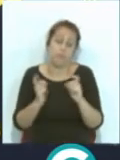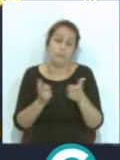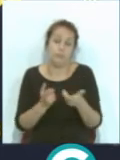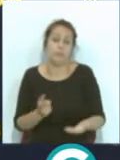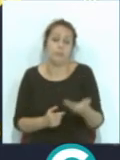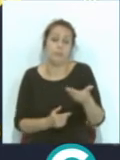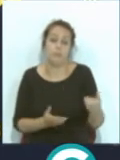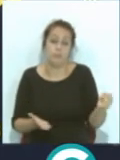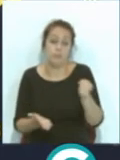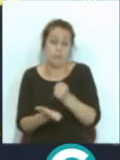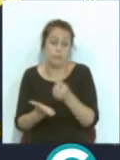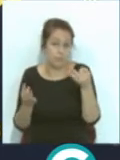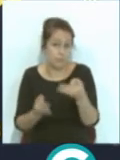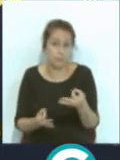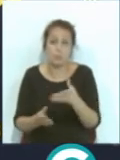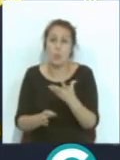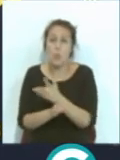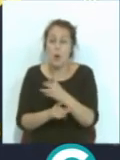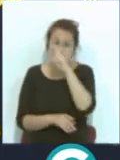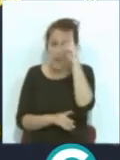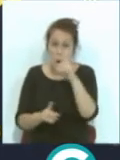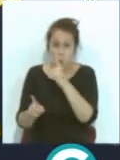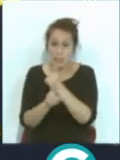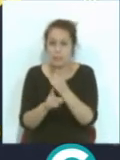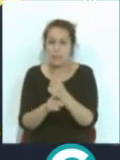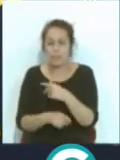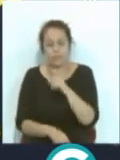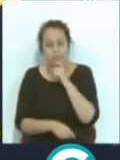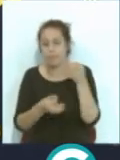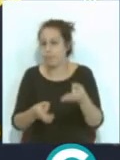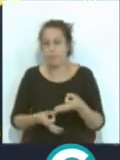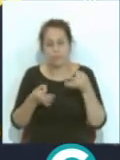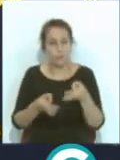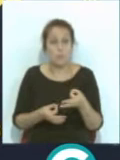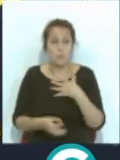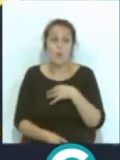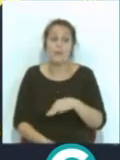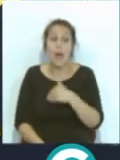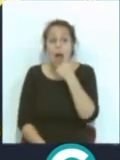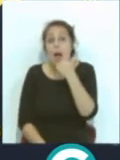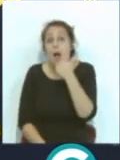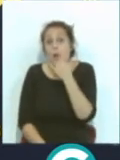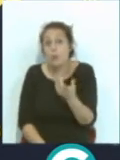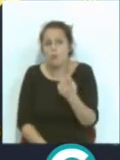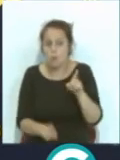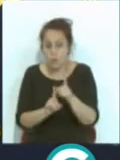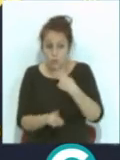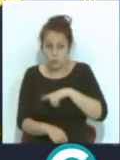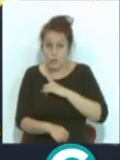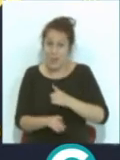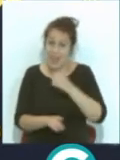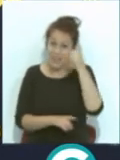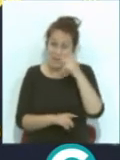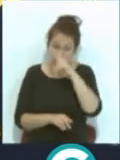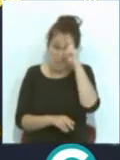importante. Jugar contra el Madrid siempre es difícil, tienes alguna posibilidad, como nos pasó allí, pero lo